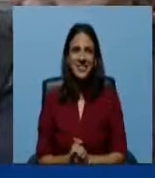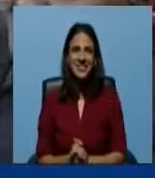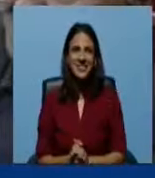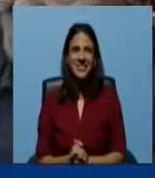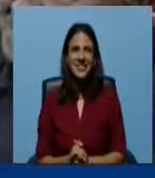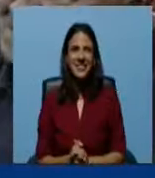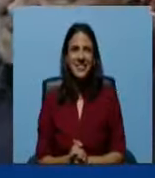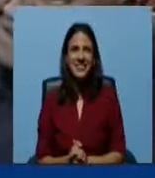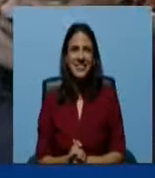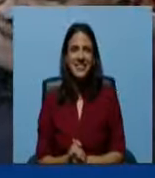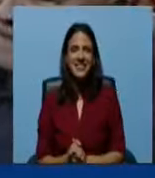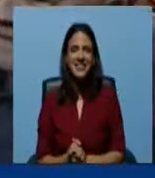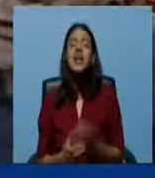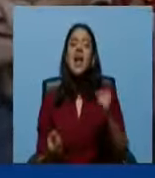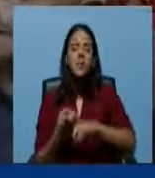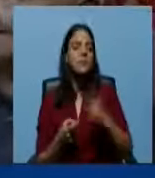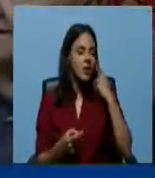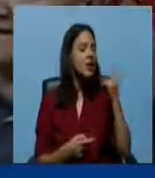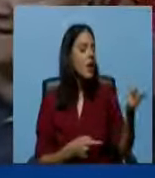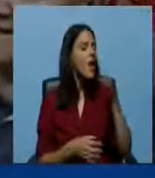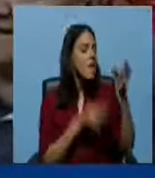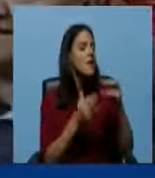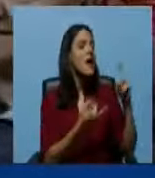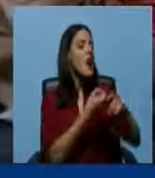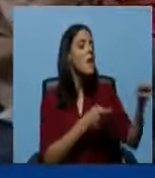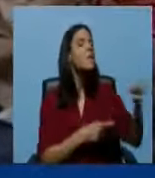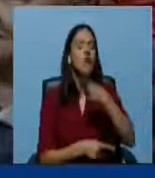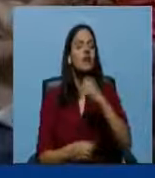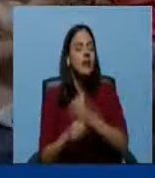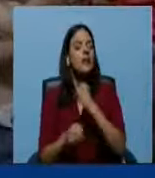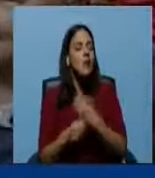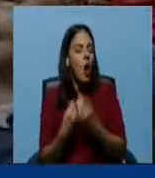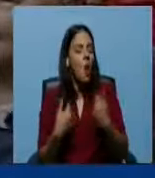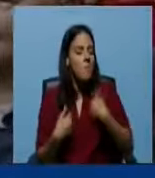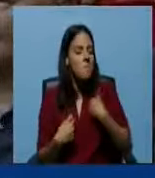Daniela, llama a Marlene y dile que está en una reunión.